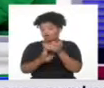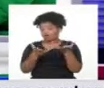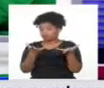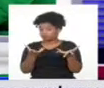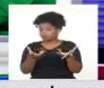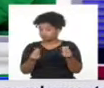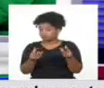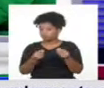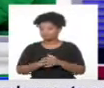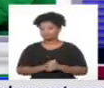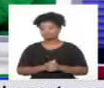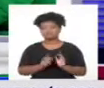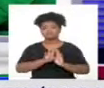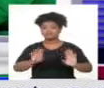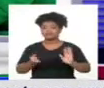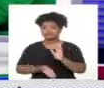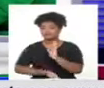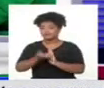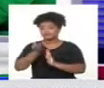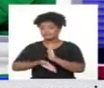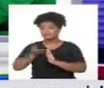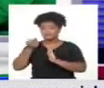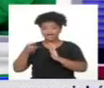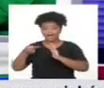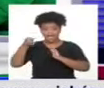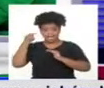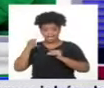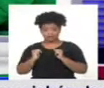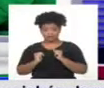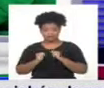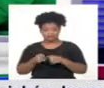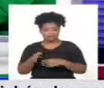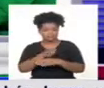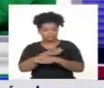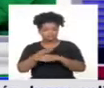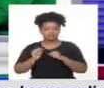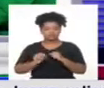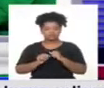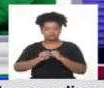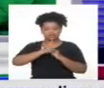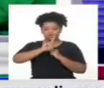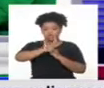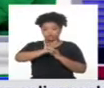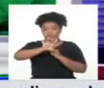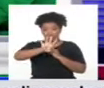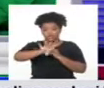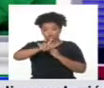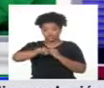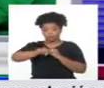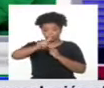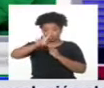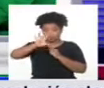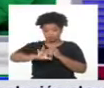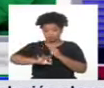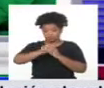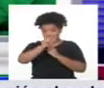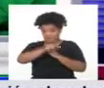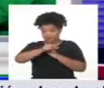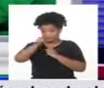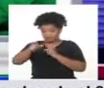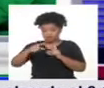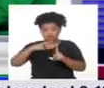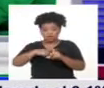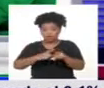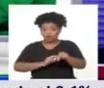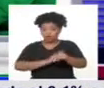estas altas en el día de ayer, estamos hablando que el 94,2% de todos los pacientes que han sido diagnosticados